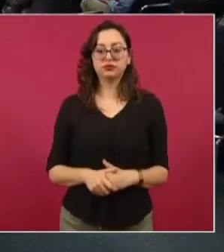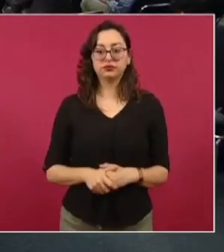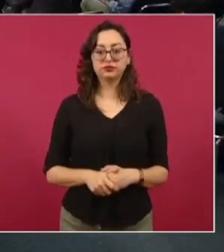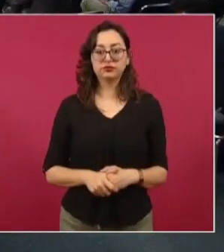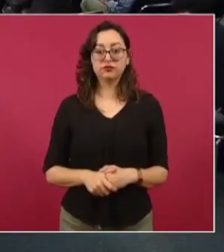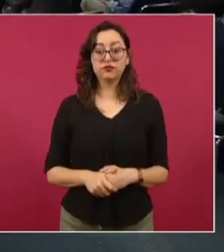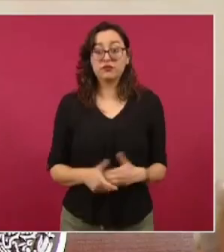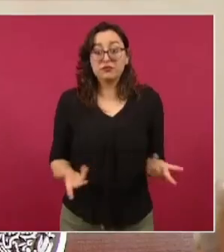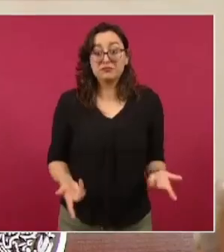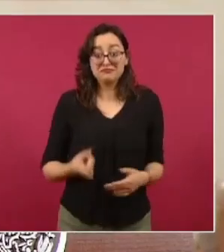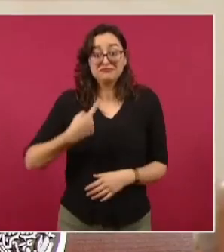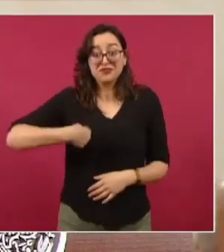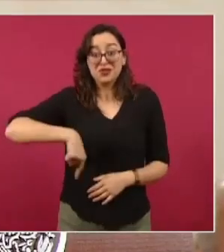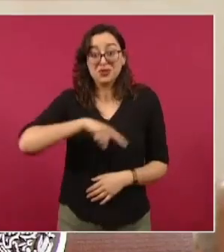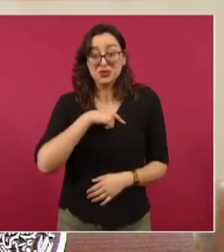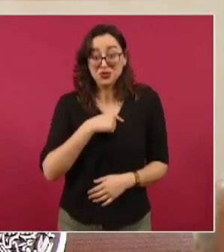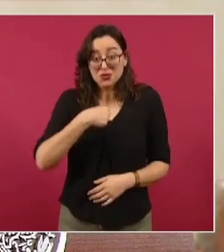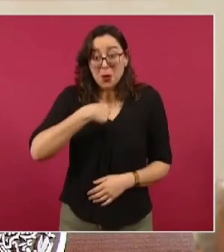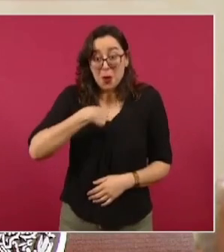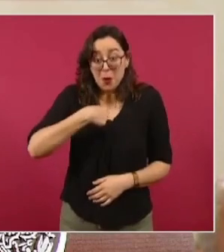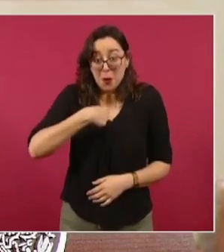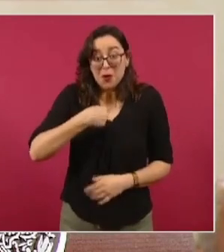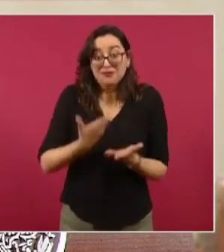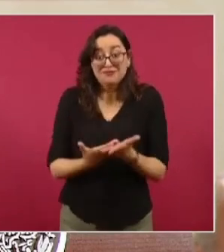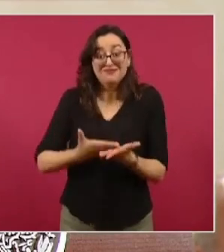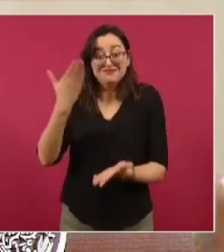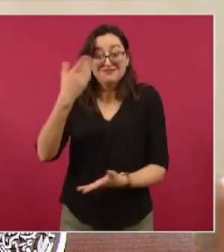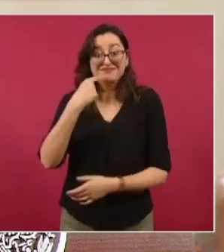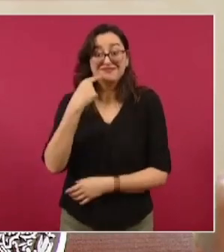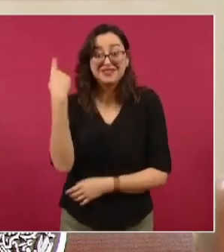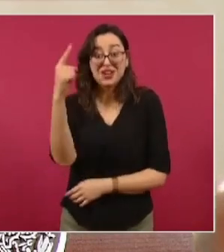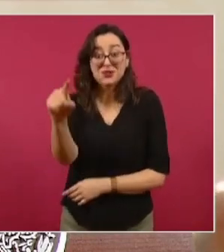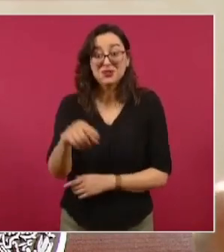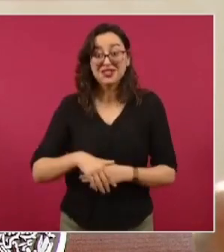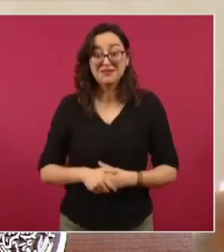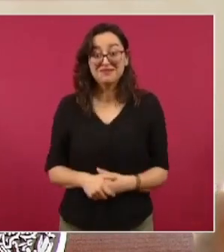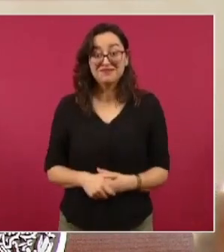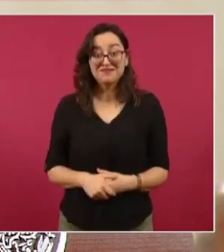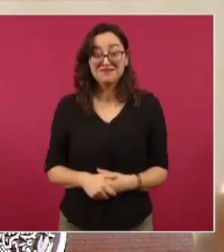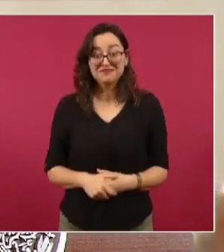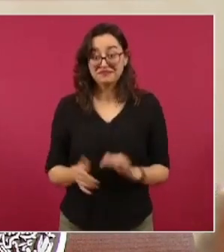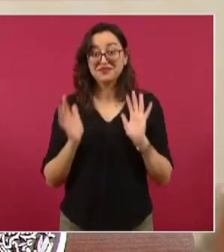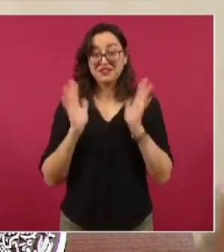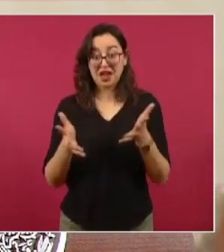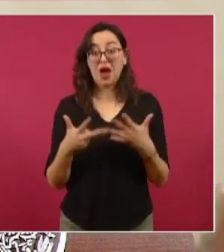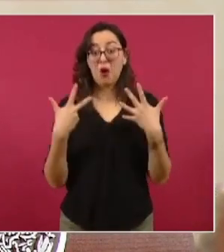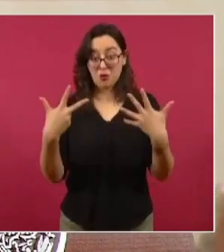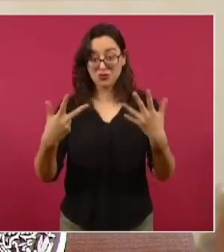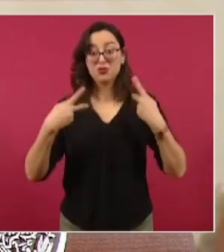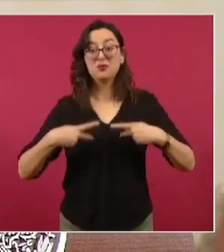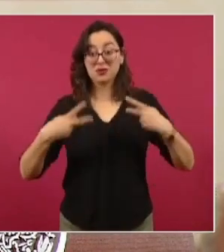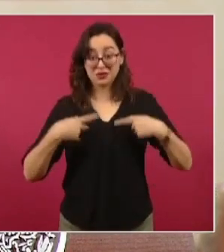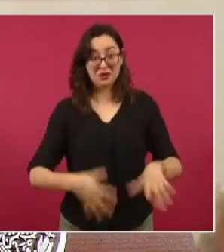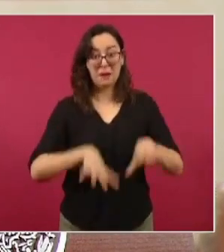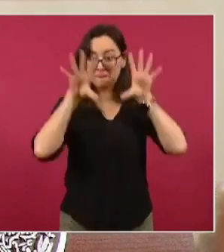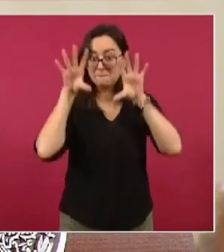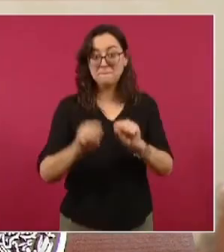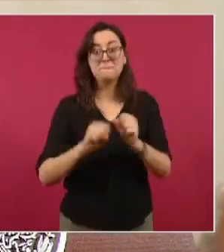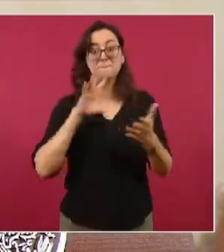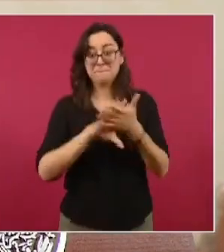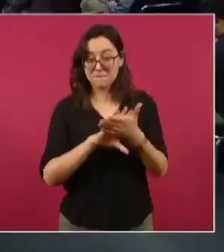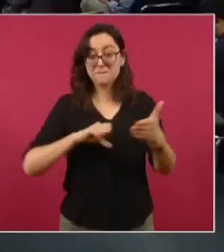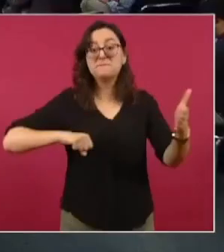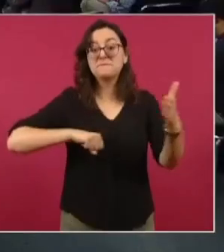nosotros presentamos la denuncia y hay ocho detenidos y